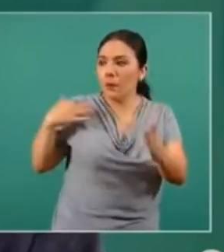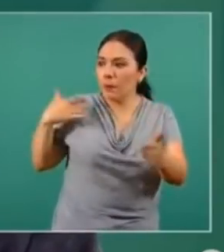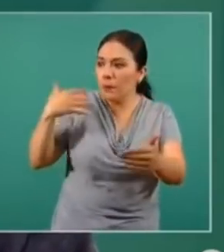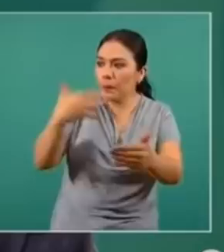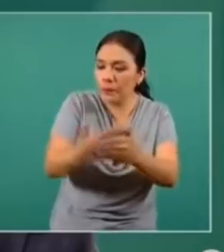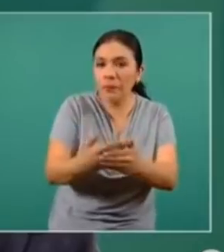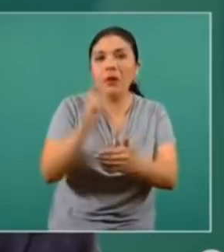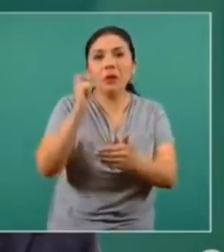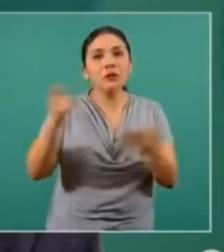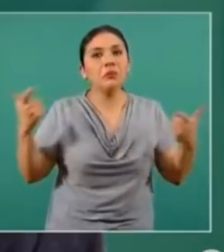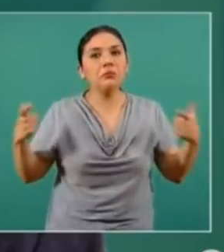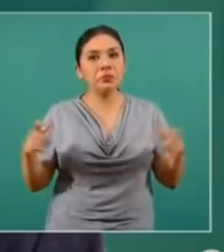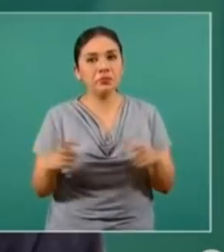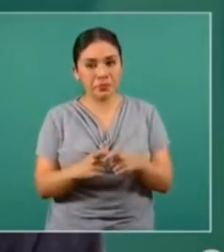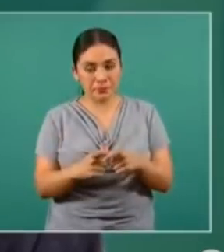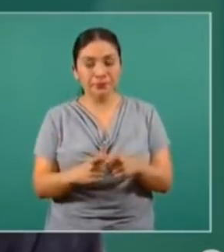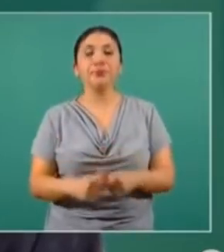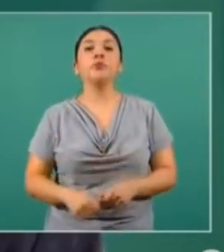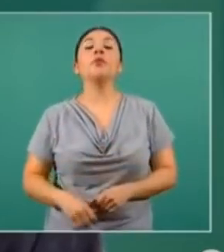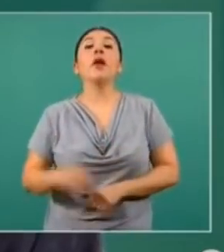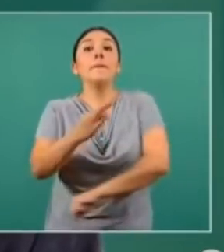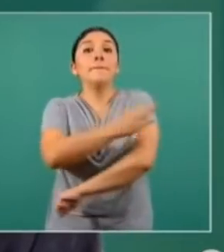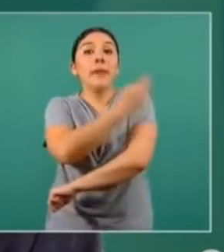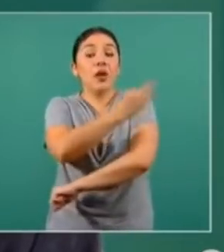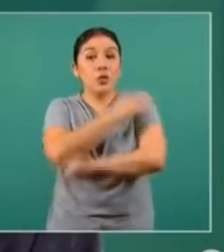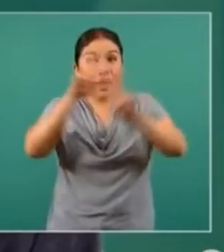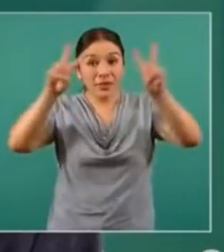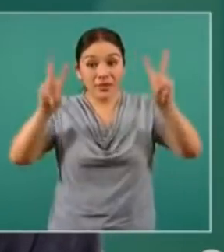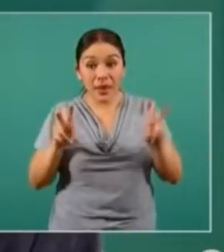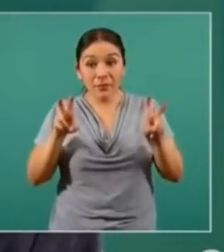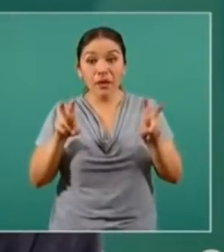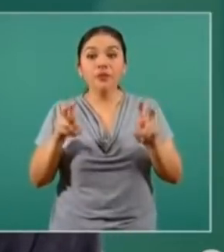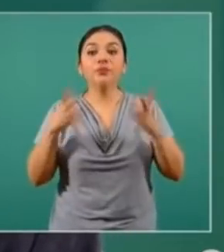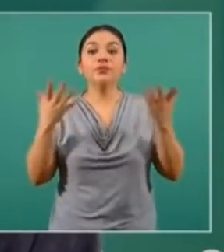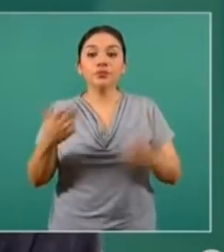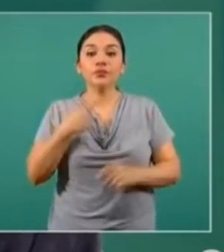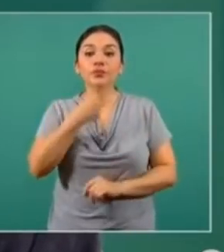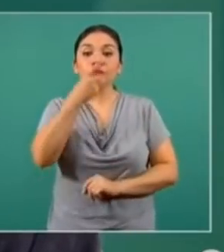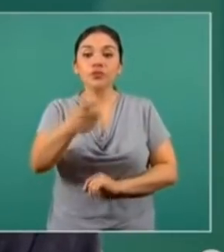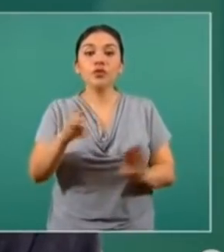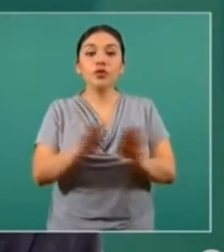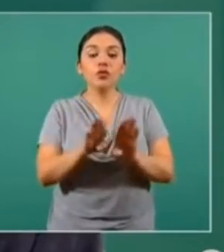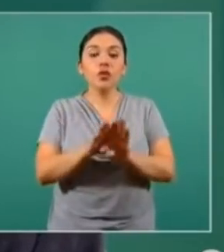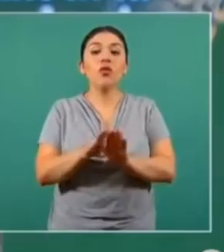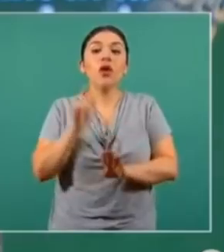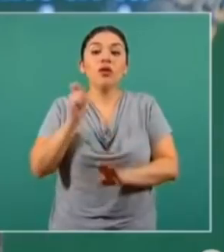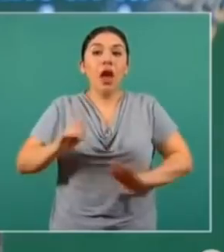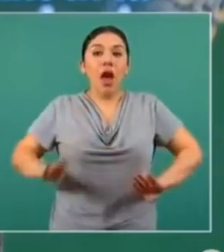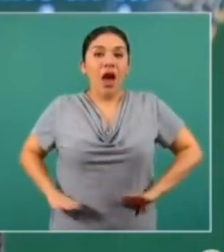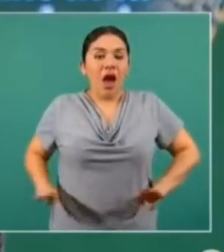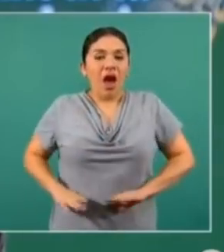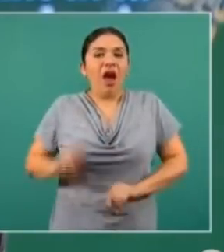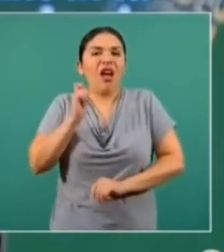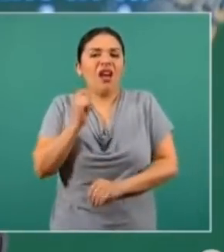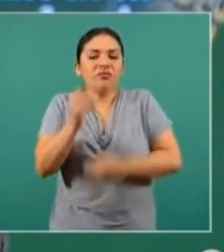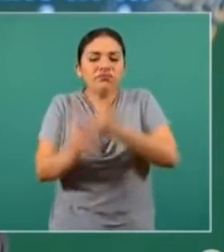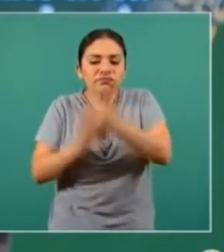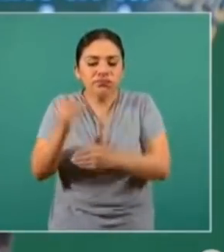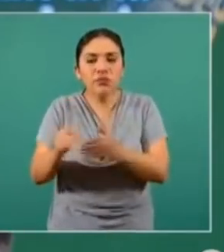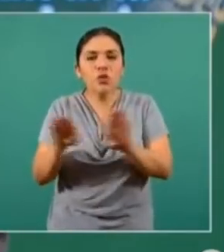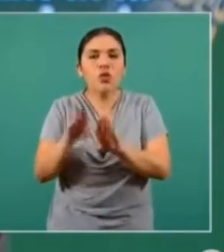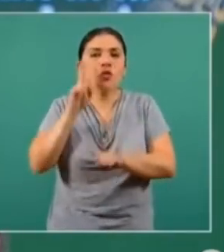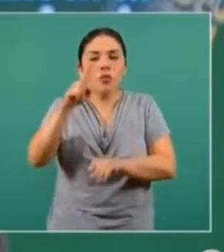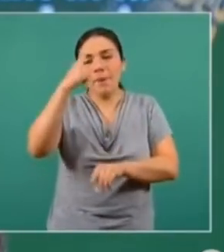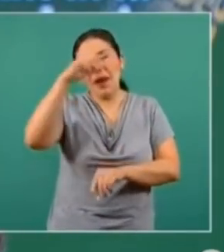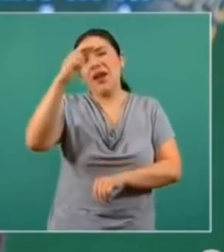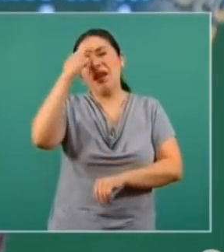de descenso. Respecto a la vacunación, indicaremos el avance específico y recordaremos algunos de los elementos del